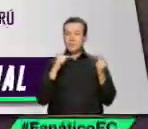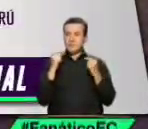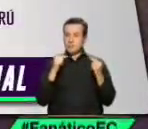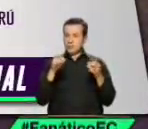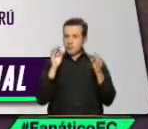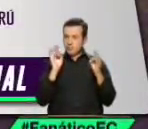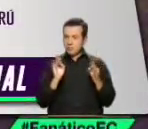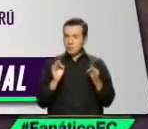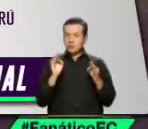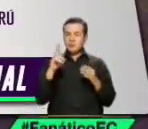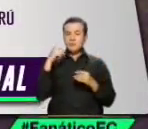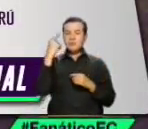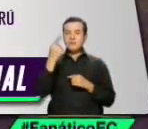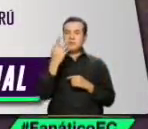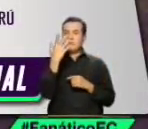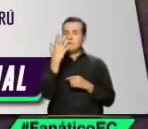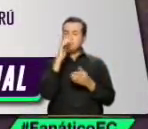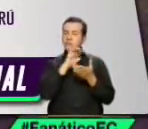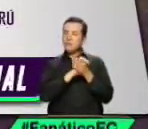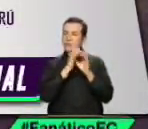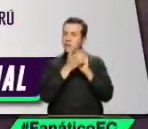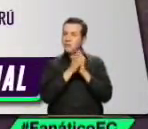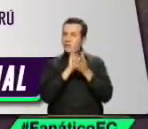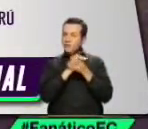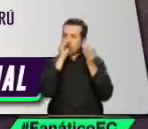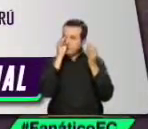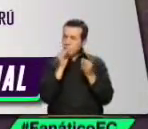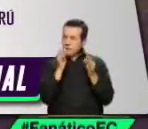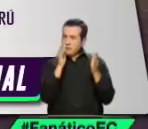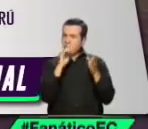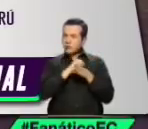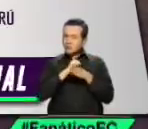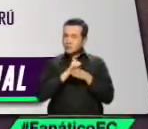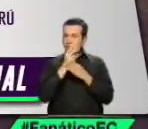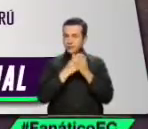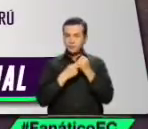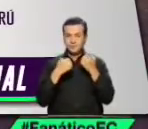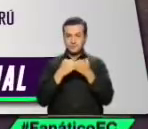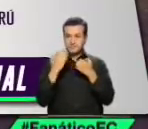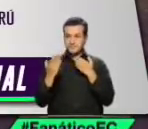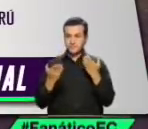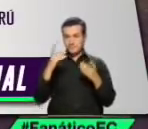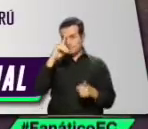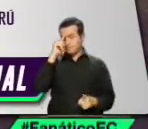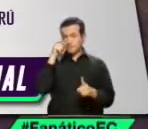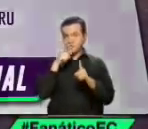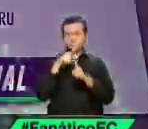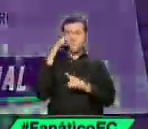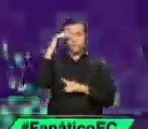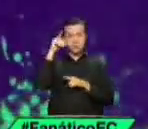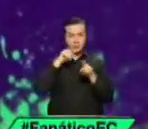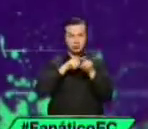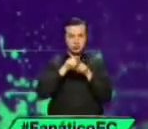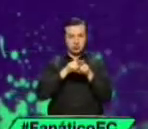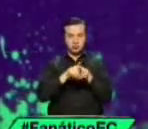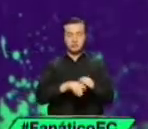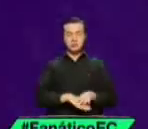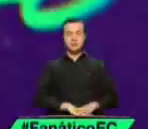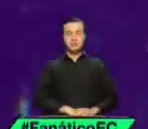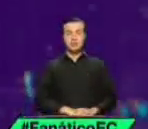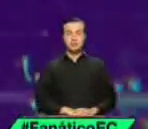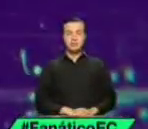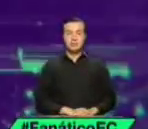Pacífico este próximo 15 de noviembre como parte de la preparación de ambos conjuntos con miras a futuras competencias.